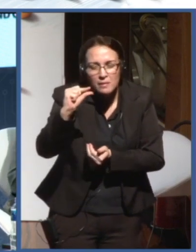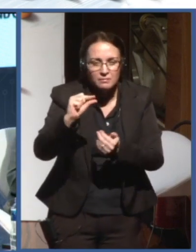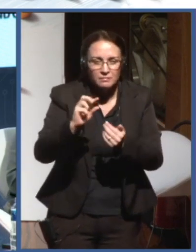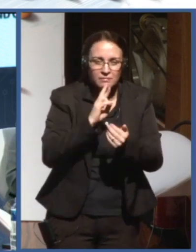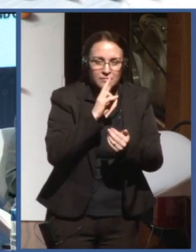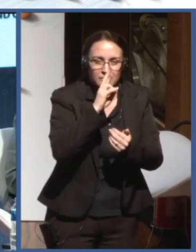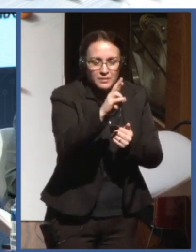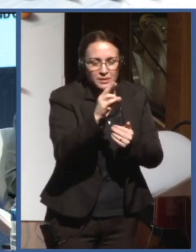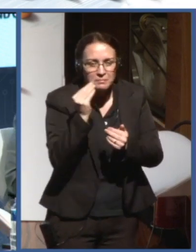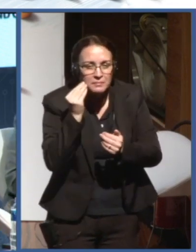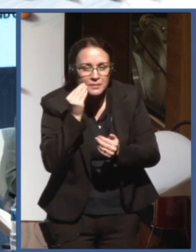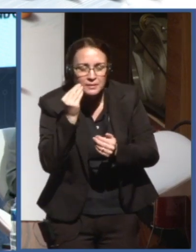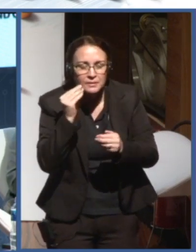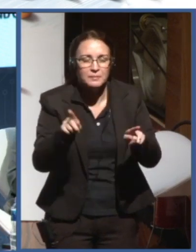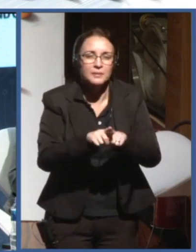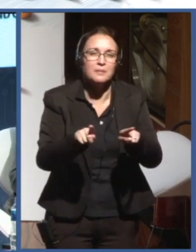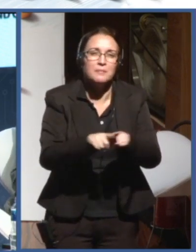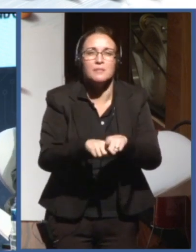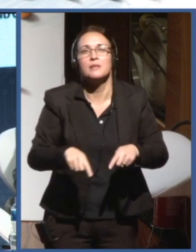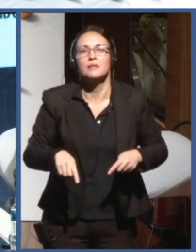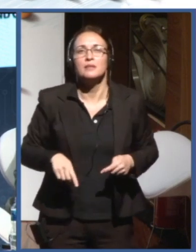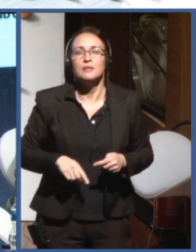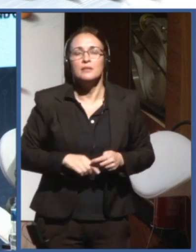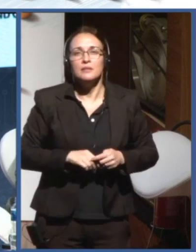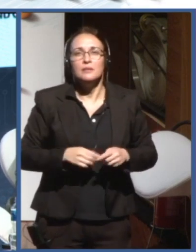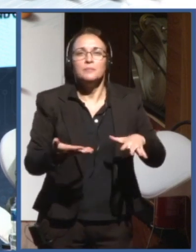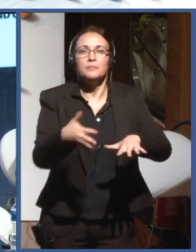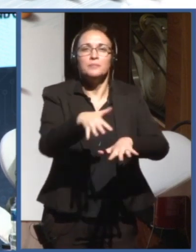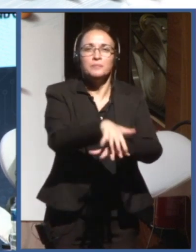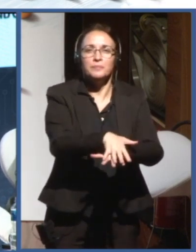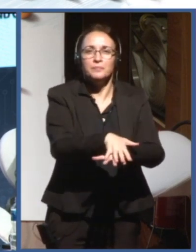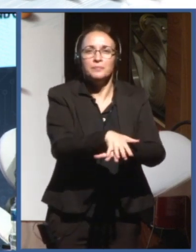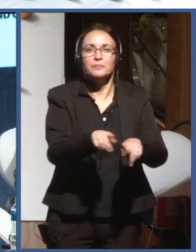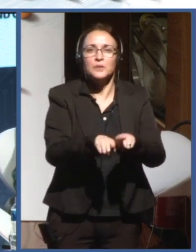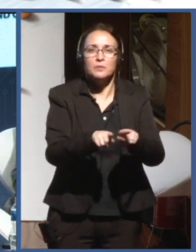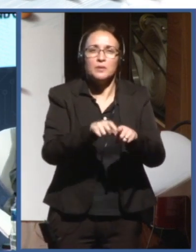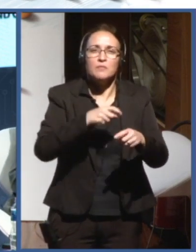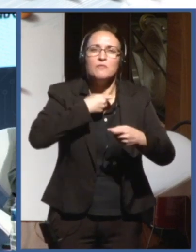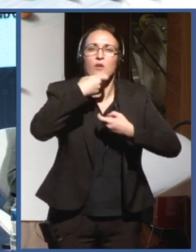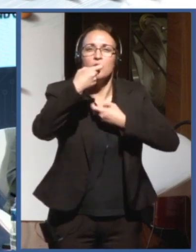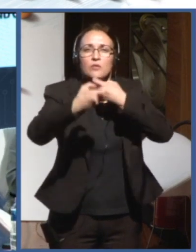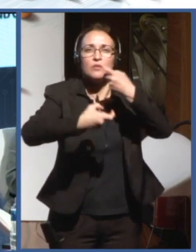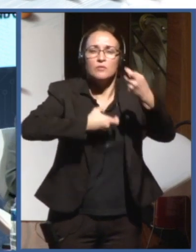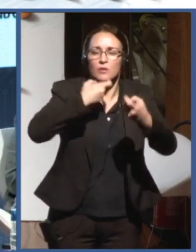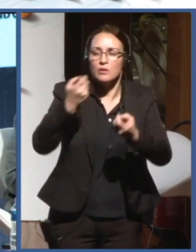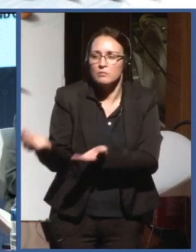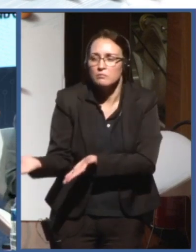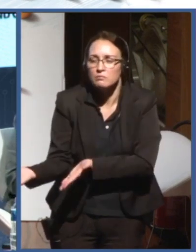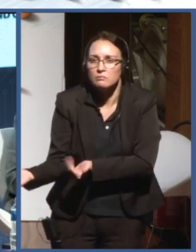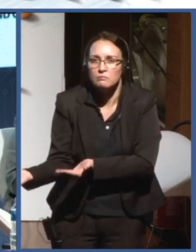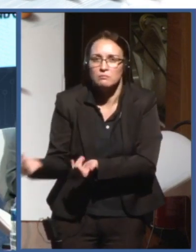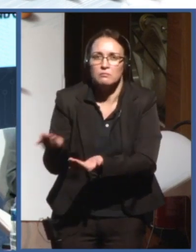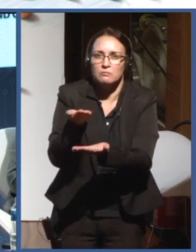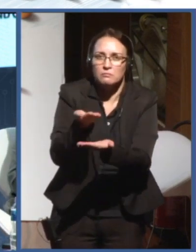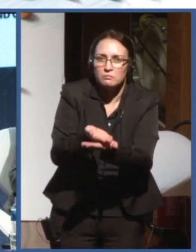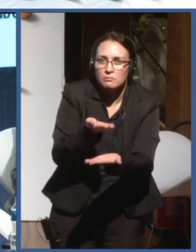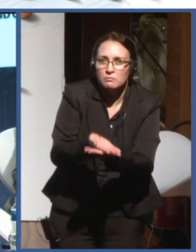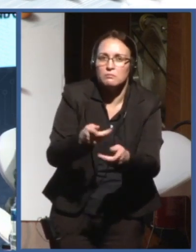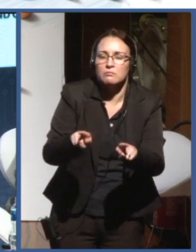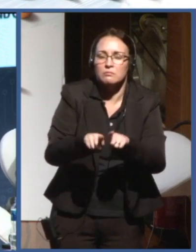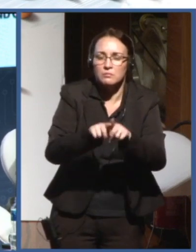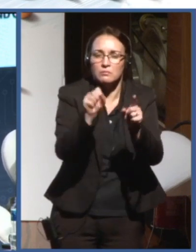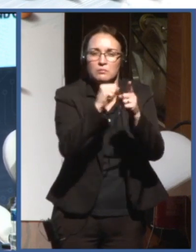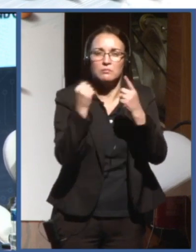incluir las voces de los estudiantes de la comunidad académica. Igual cuando hacemos, digamos, estos reportes de